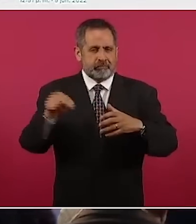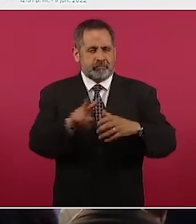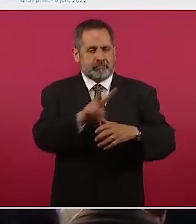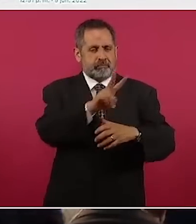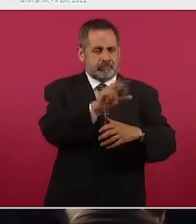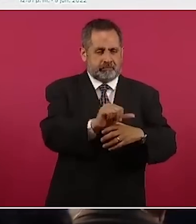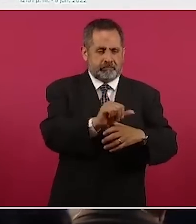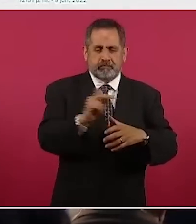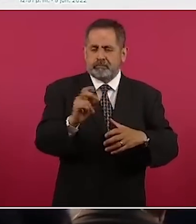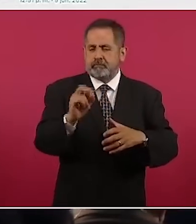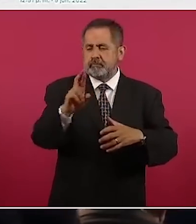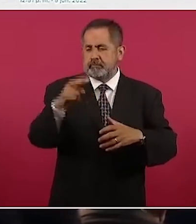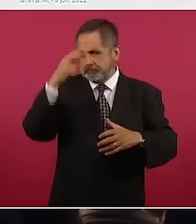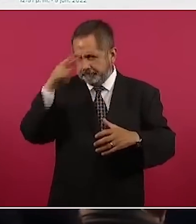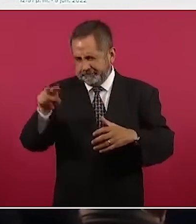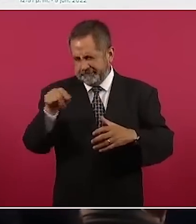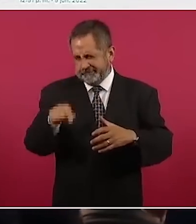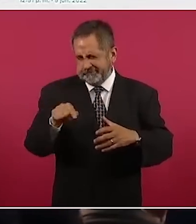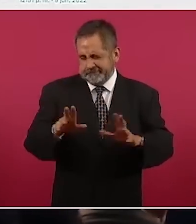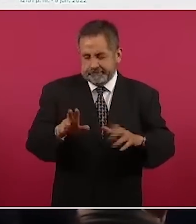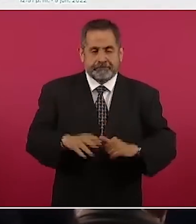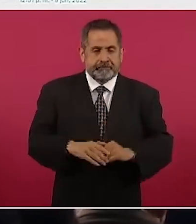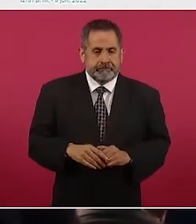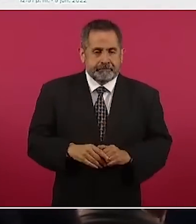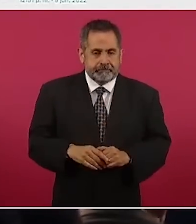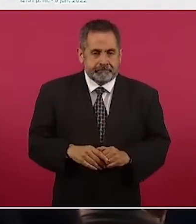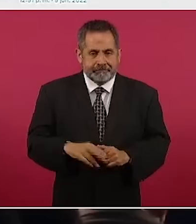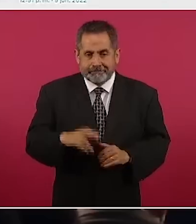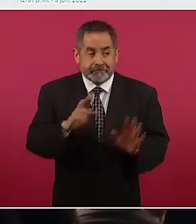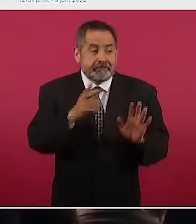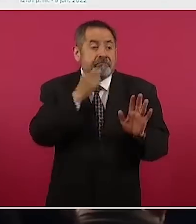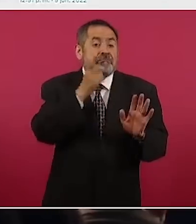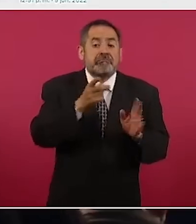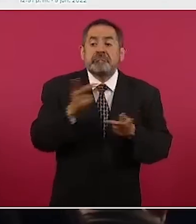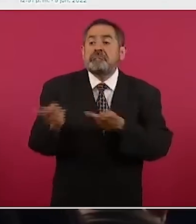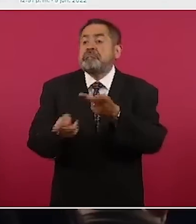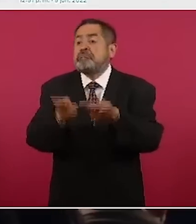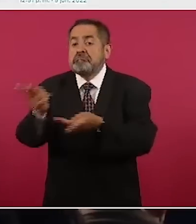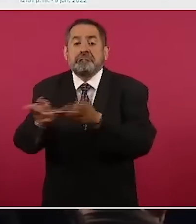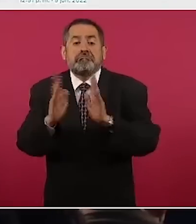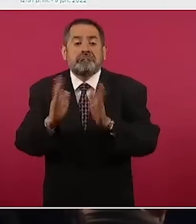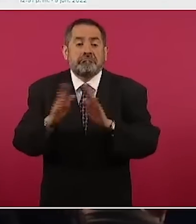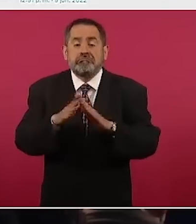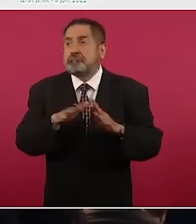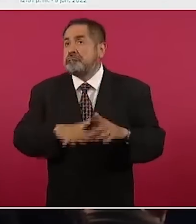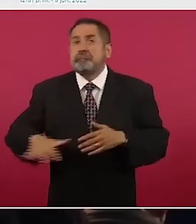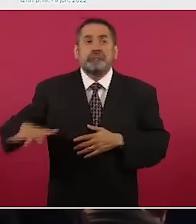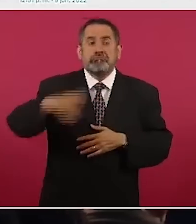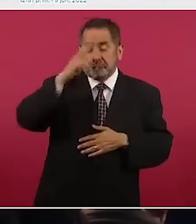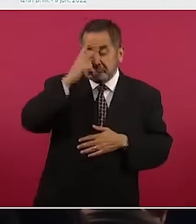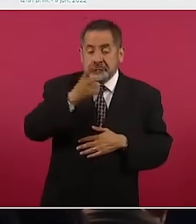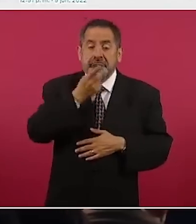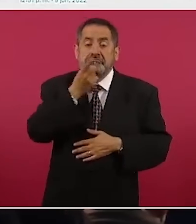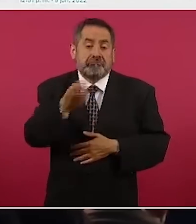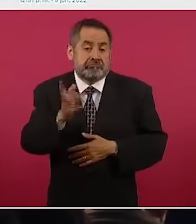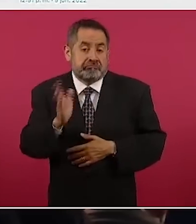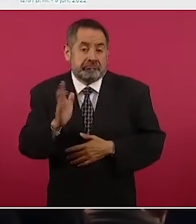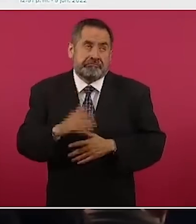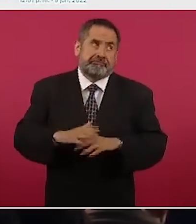por esa consulta que les hicieron a ustedes y a todos los mexicanos,